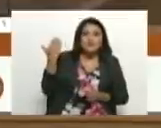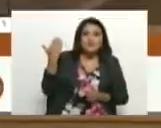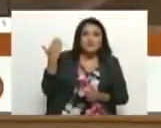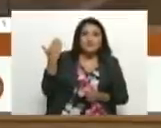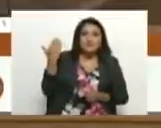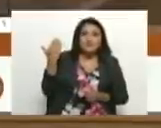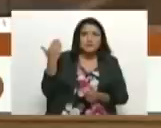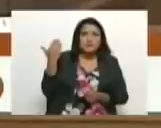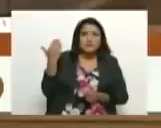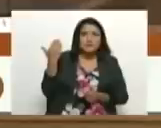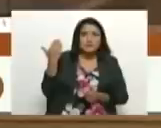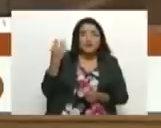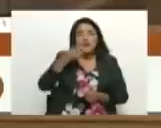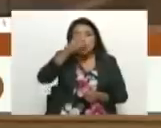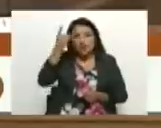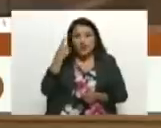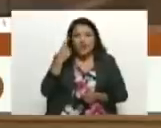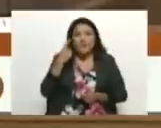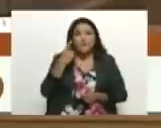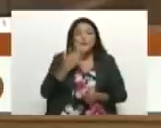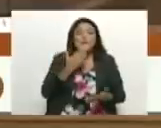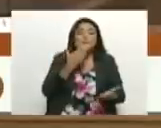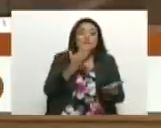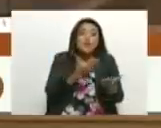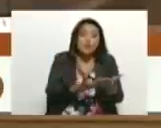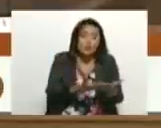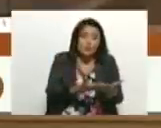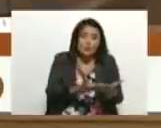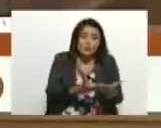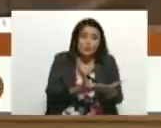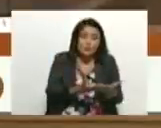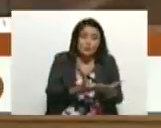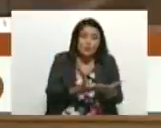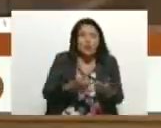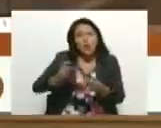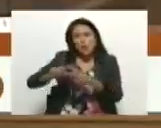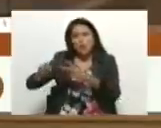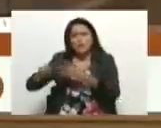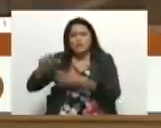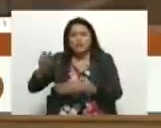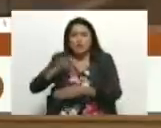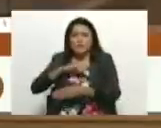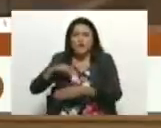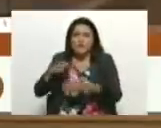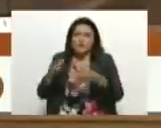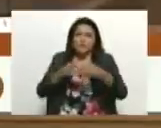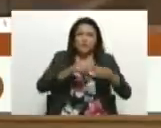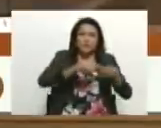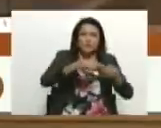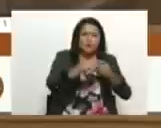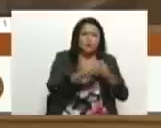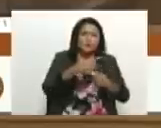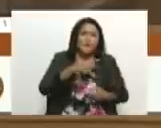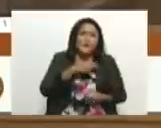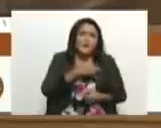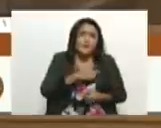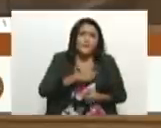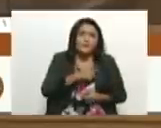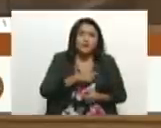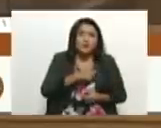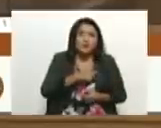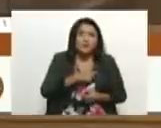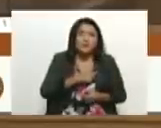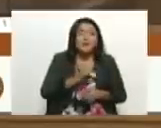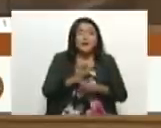Permanente de Política Interior, Diosdado Cabello, solicitó, junto con otros miembros de la Comisión, la urgencia reglamentaria